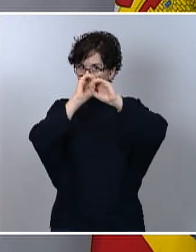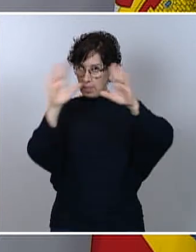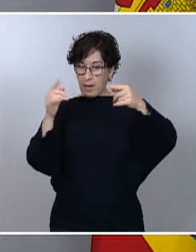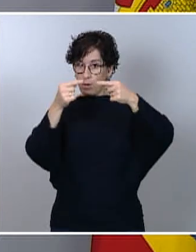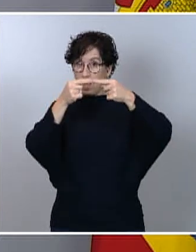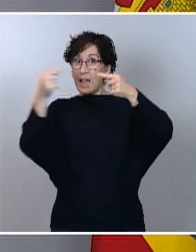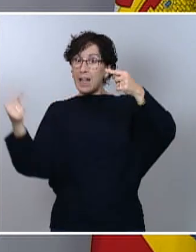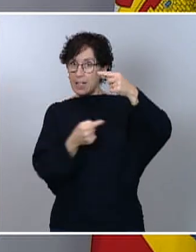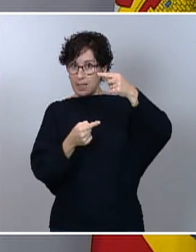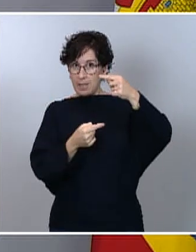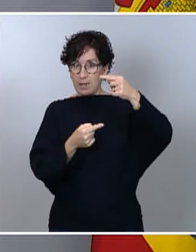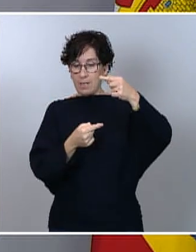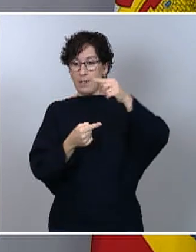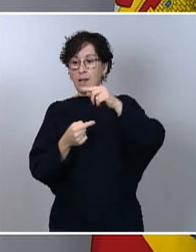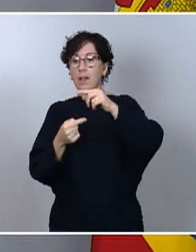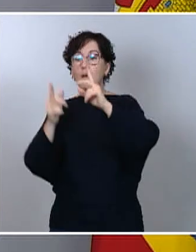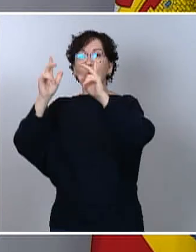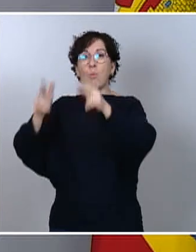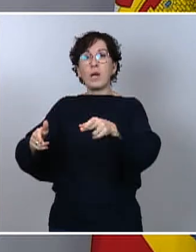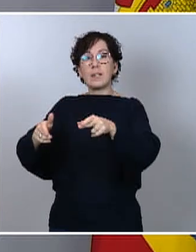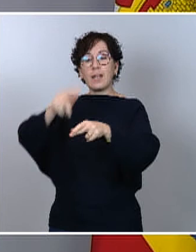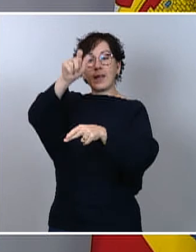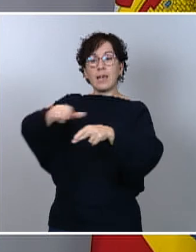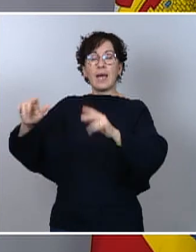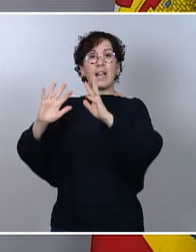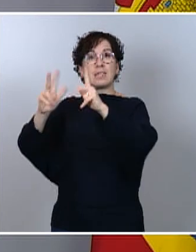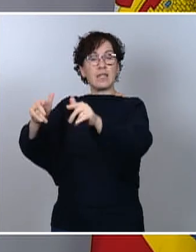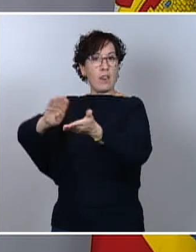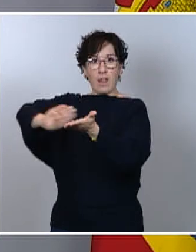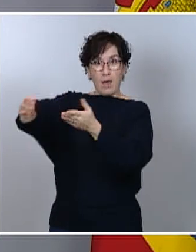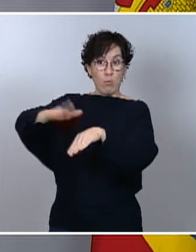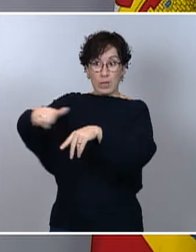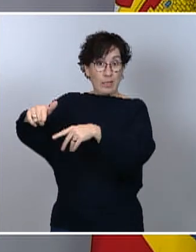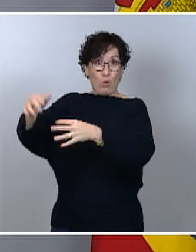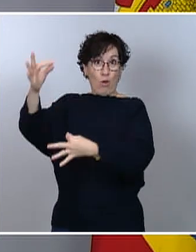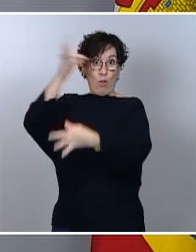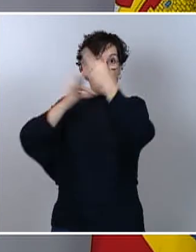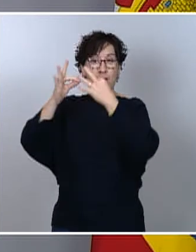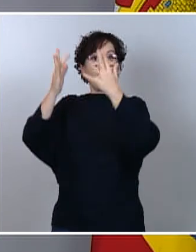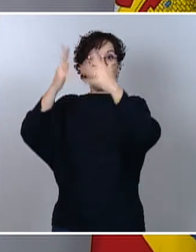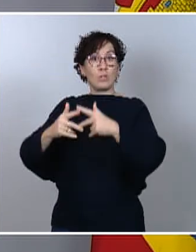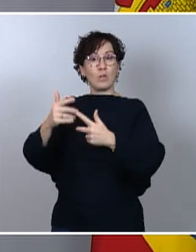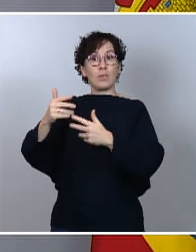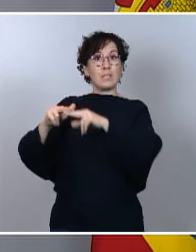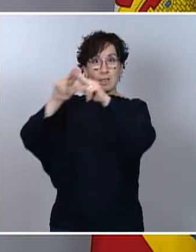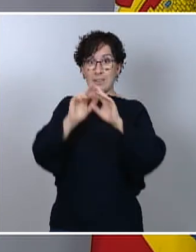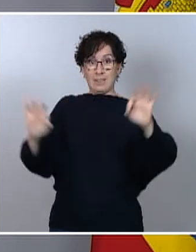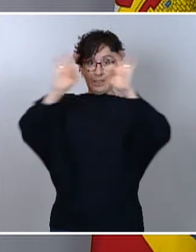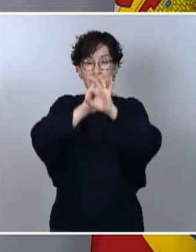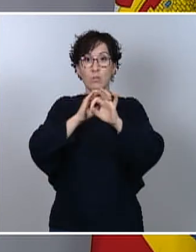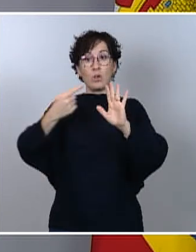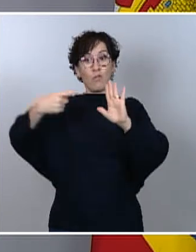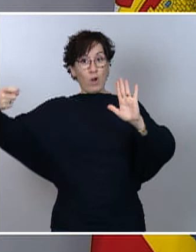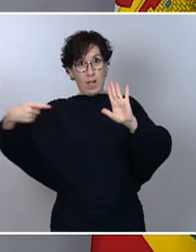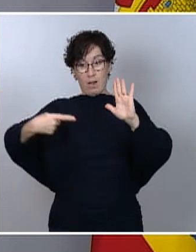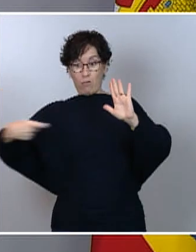residencias, puesto que esta población no la hemos estudiado, y con esos datos en la mano llegamos a unas cifras globales de